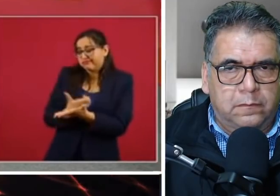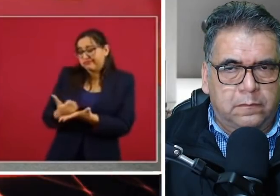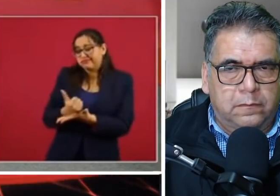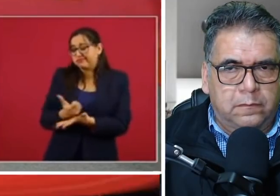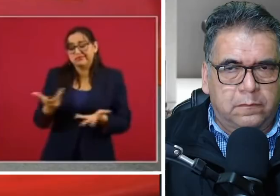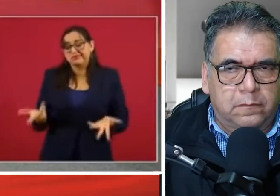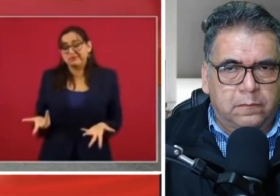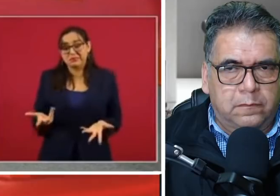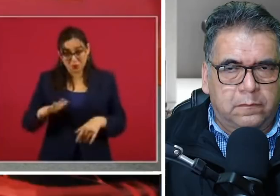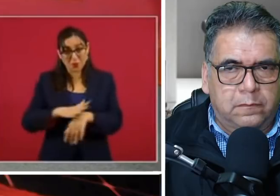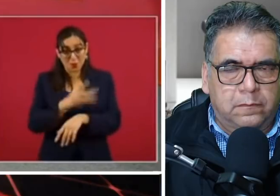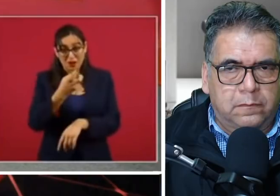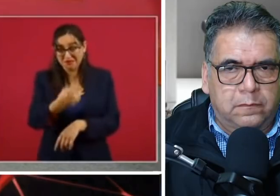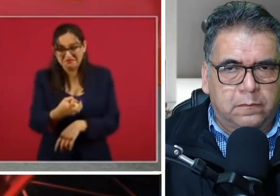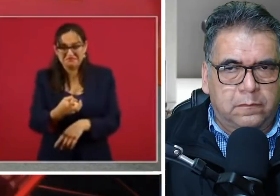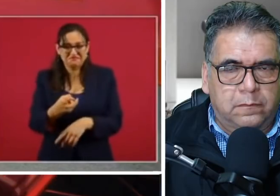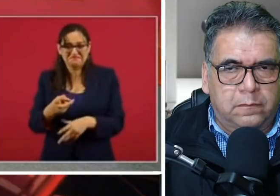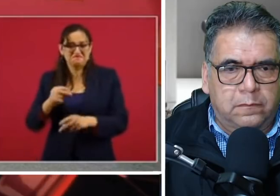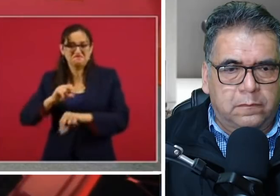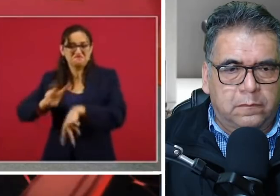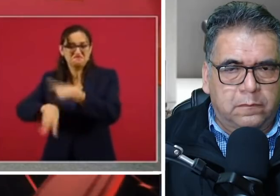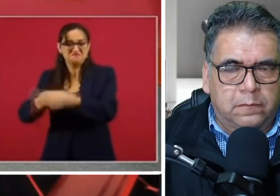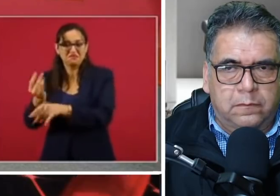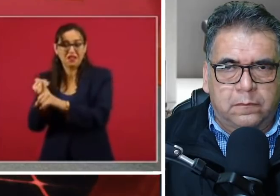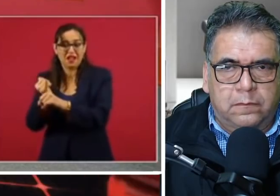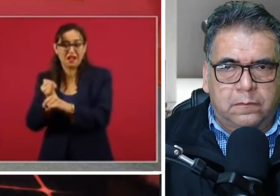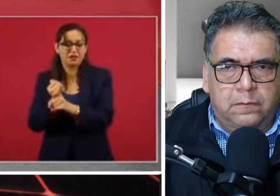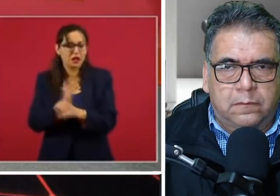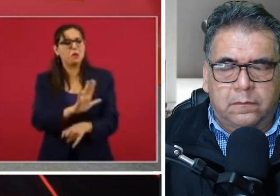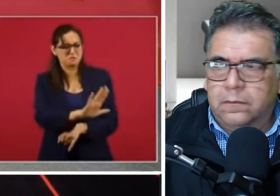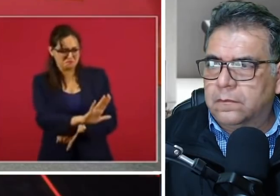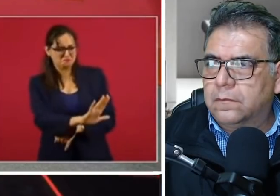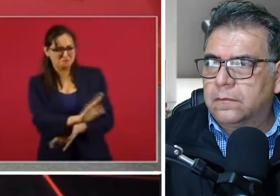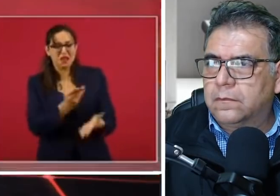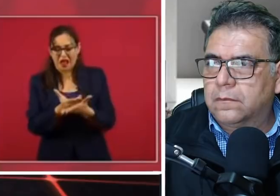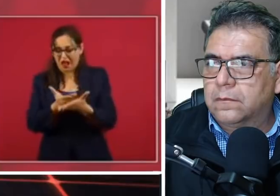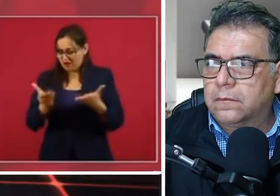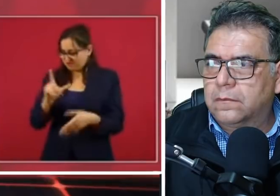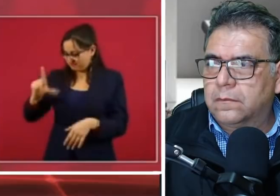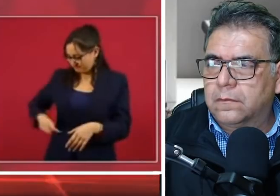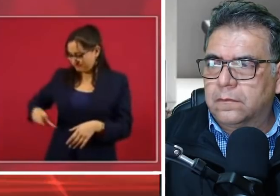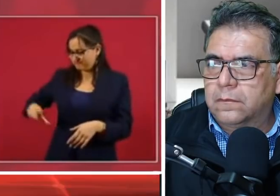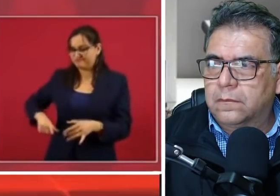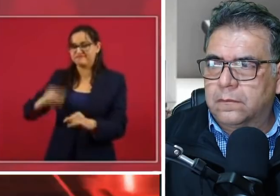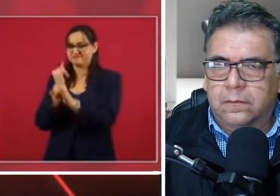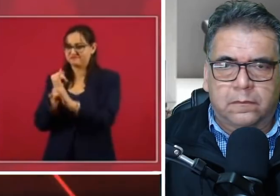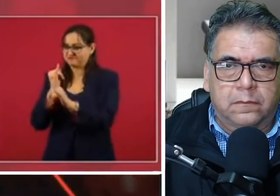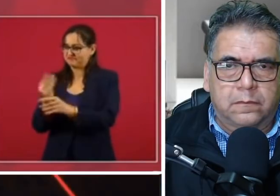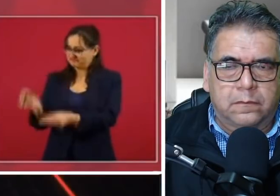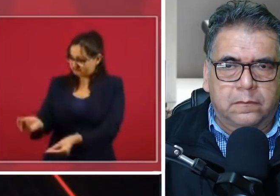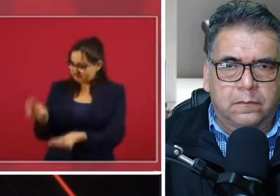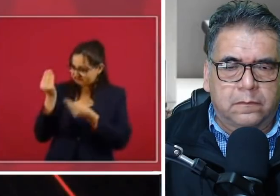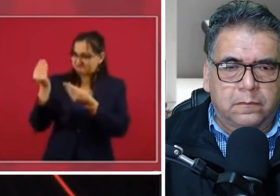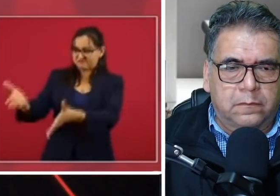ese el propósito ahora, el del lucro, no es lo que se pone por